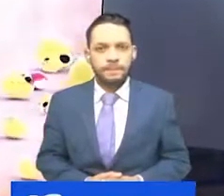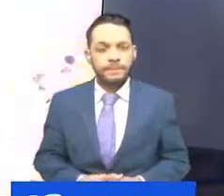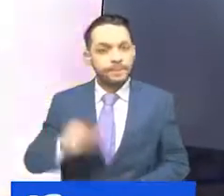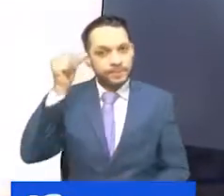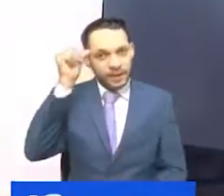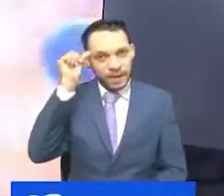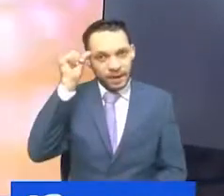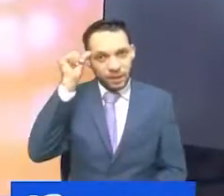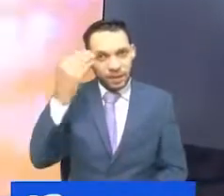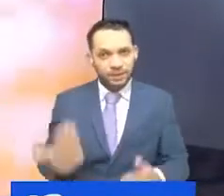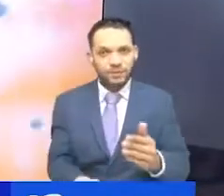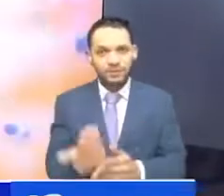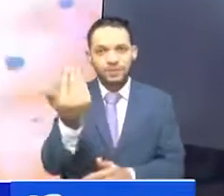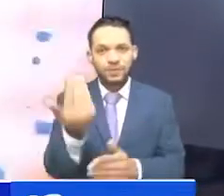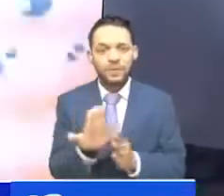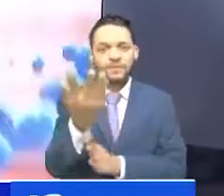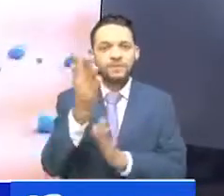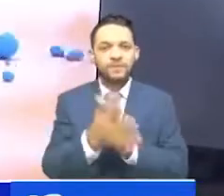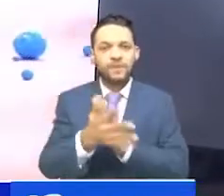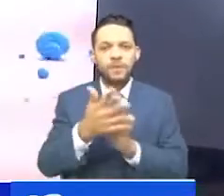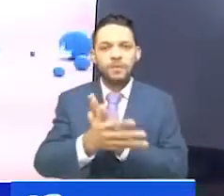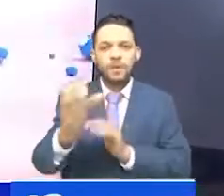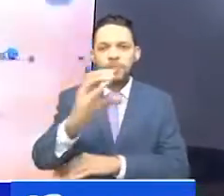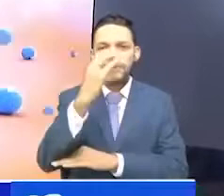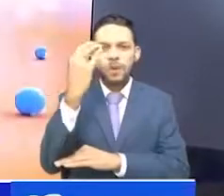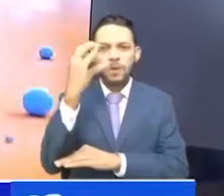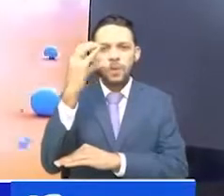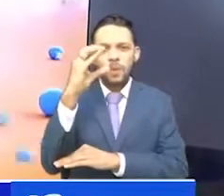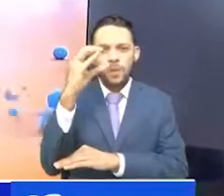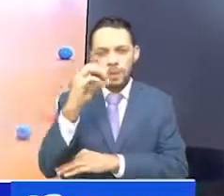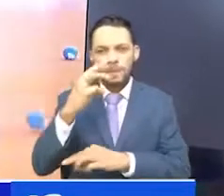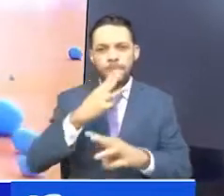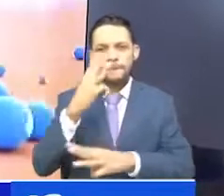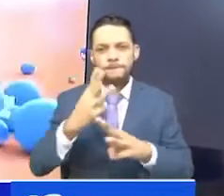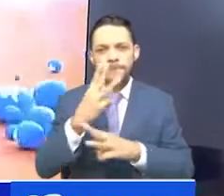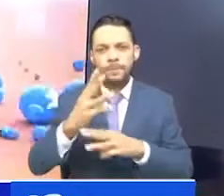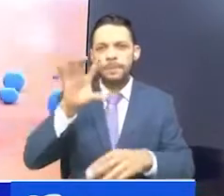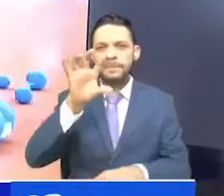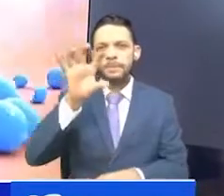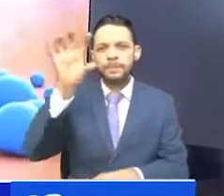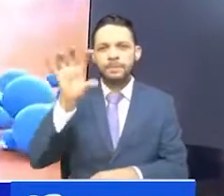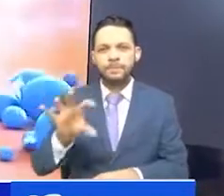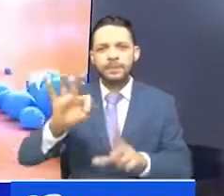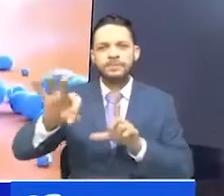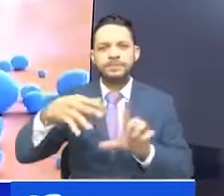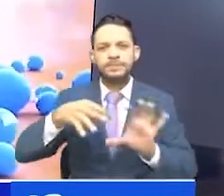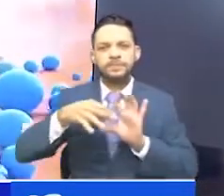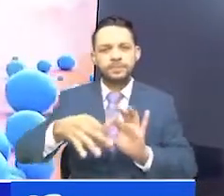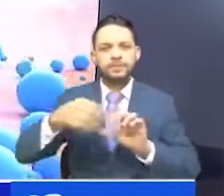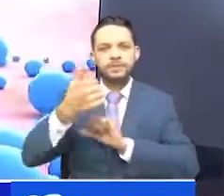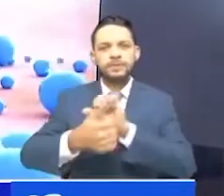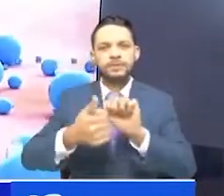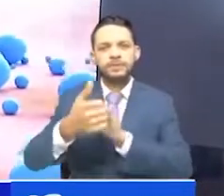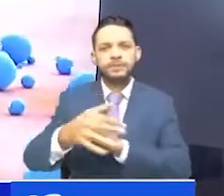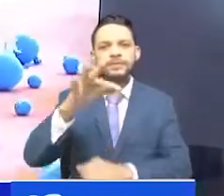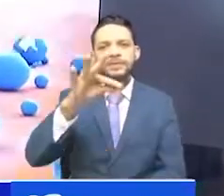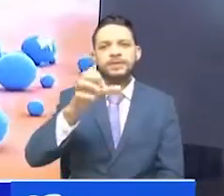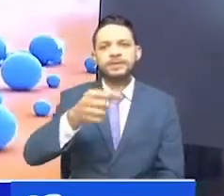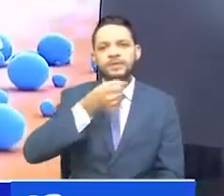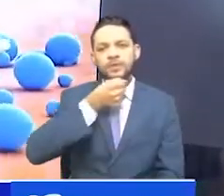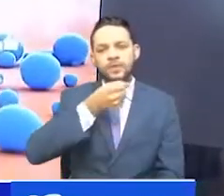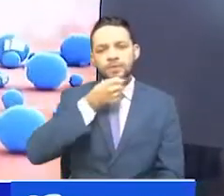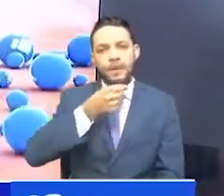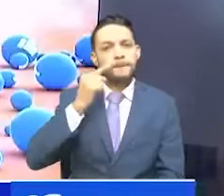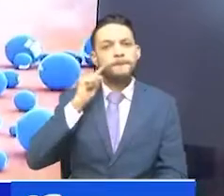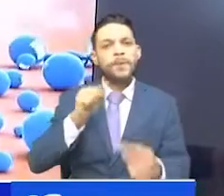Recuerde que toda la actualidad del eje cafetero de Colombia y el mundo usted también la puede encontrar a través de nuestras redes sociales, @TCNoticiasEje en Facebook y en Twitter.